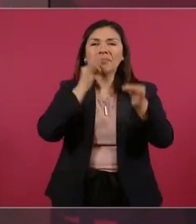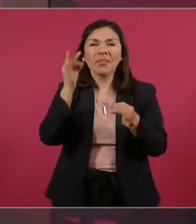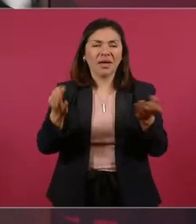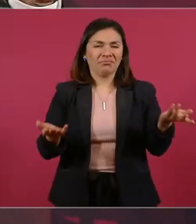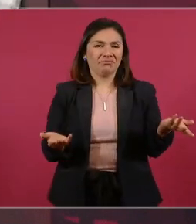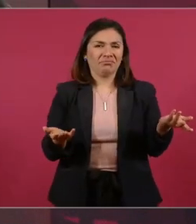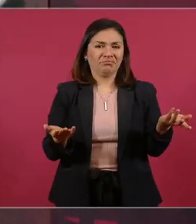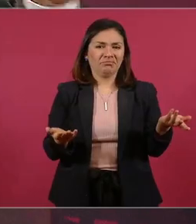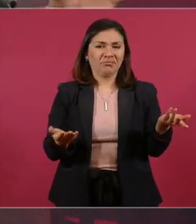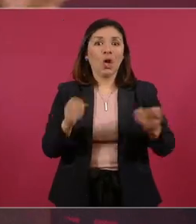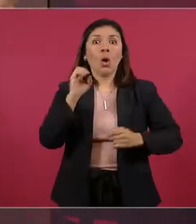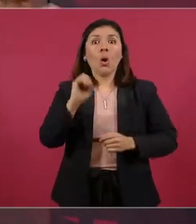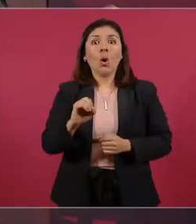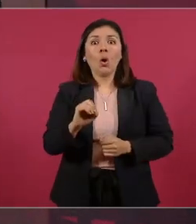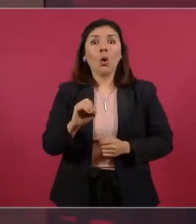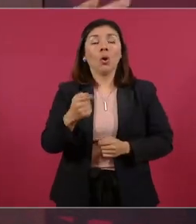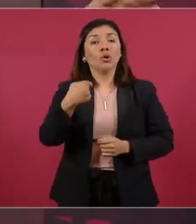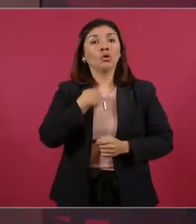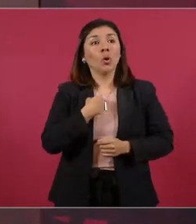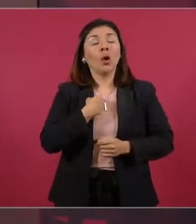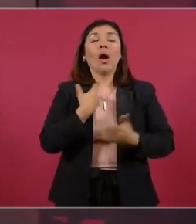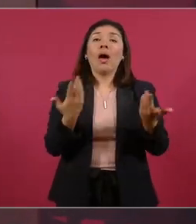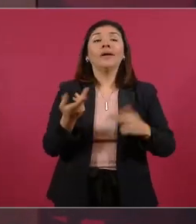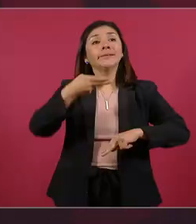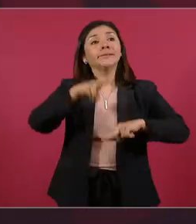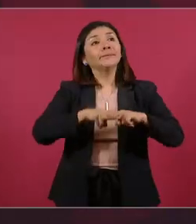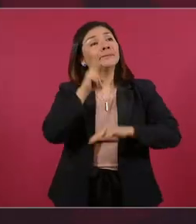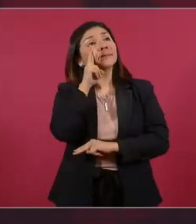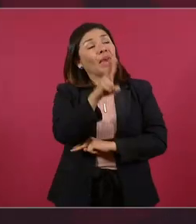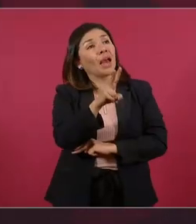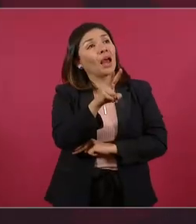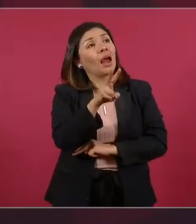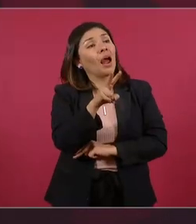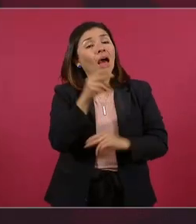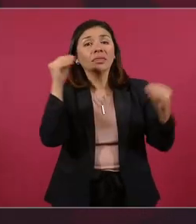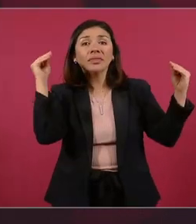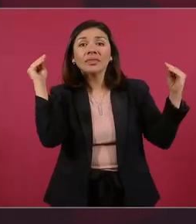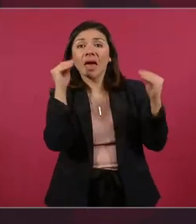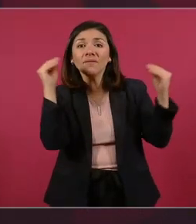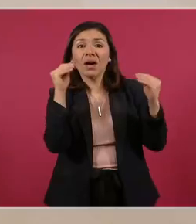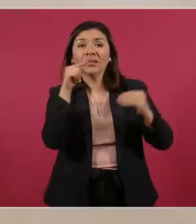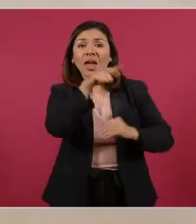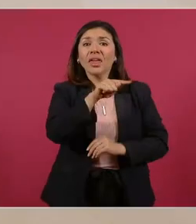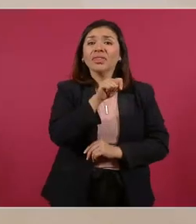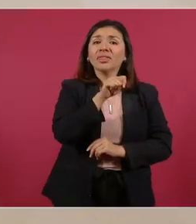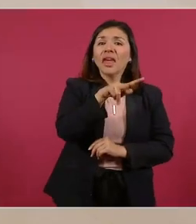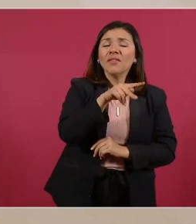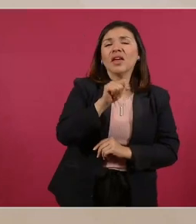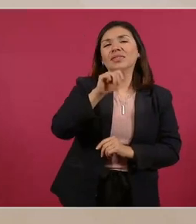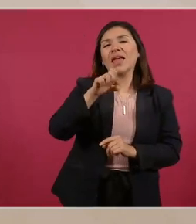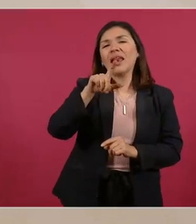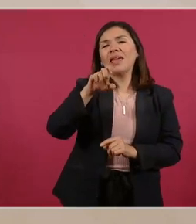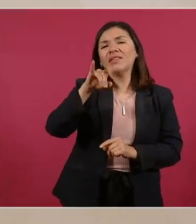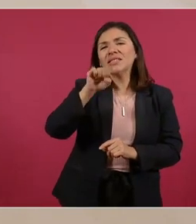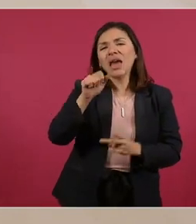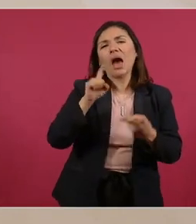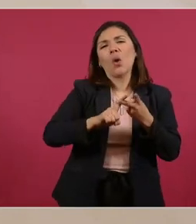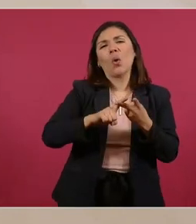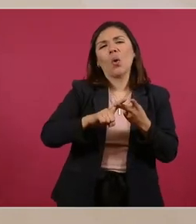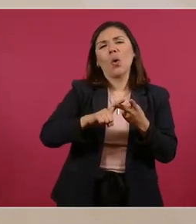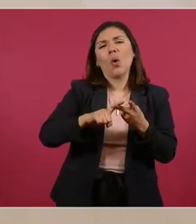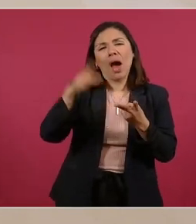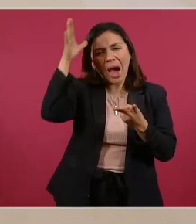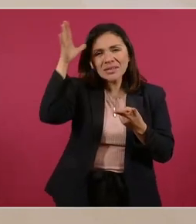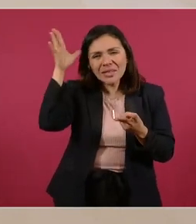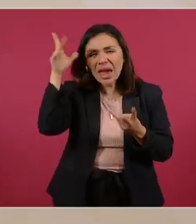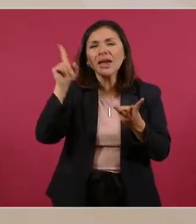o me voy a sentar ahí a ver los debates de Televisa, Huasteca y Imagen, ¿no?